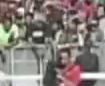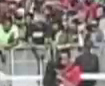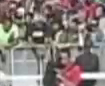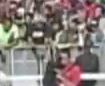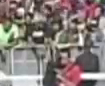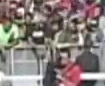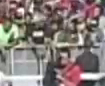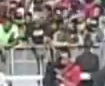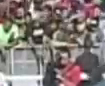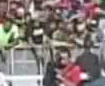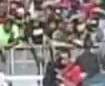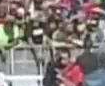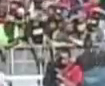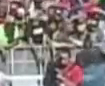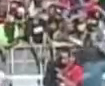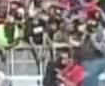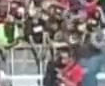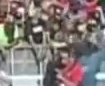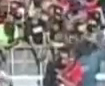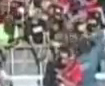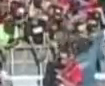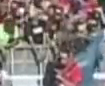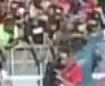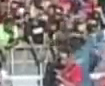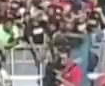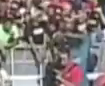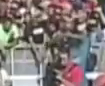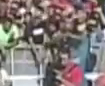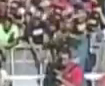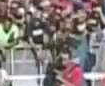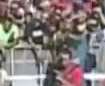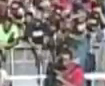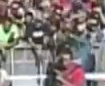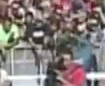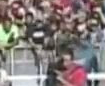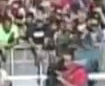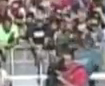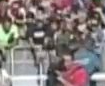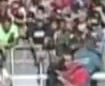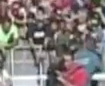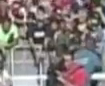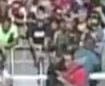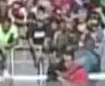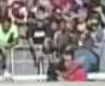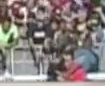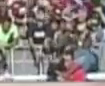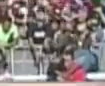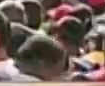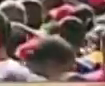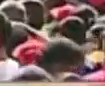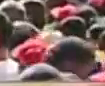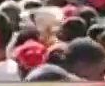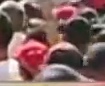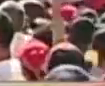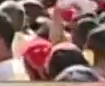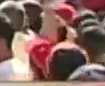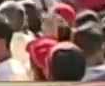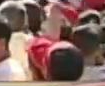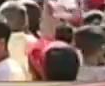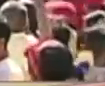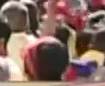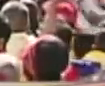El presidente de las mujeres, el presidente de la República Bolivariana de Venezuela, Nicolás